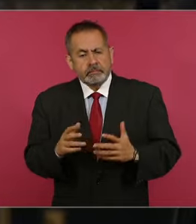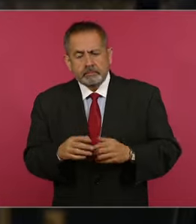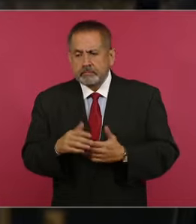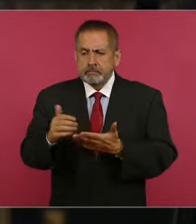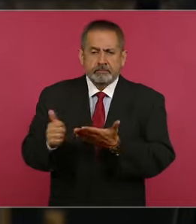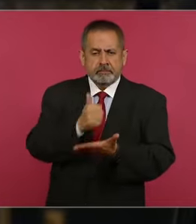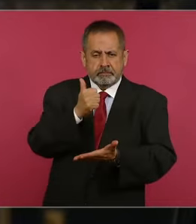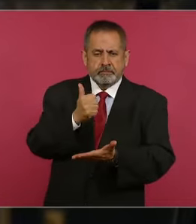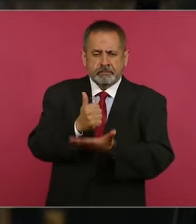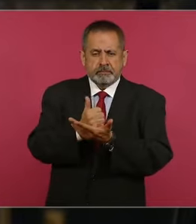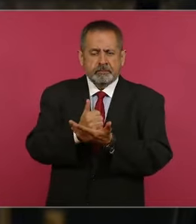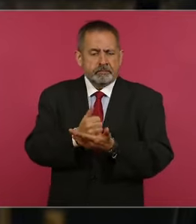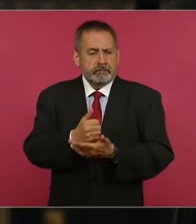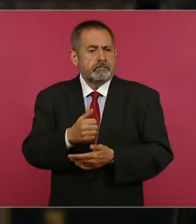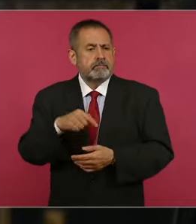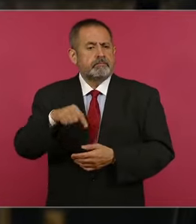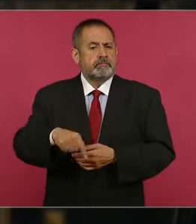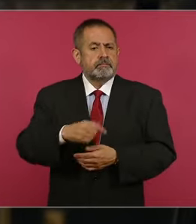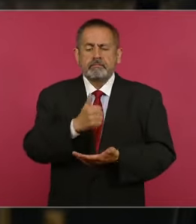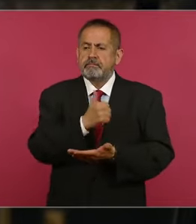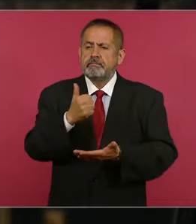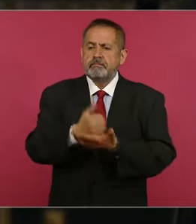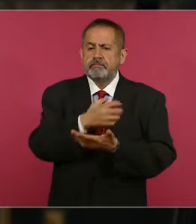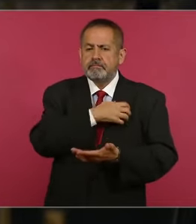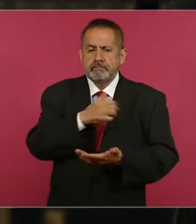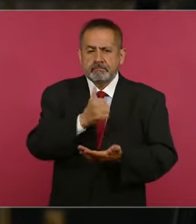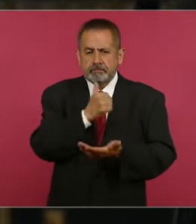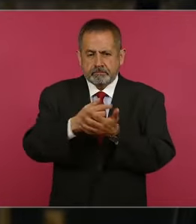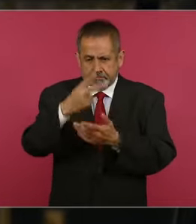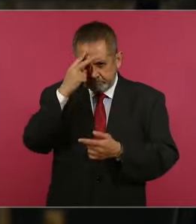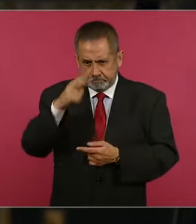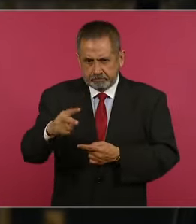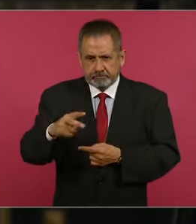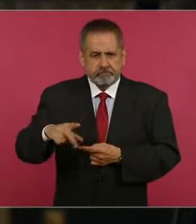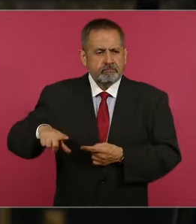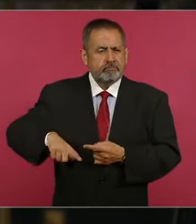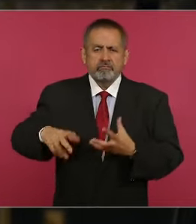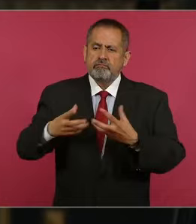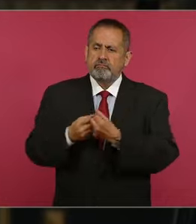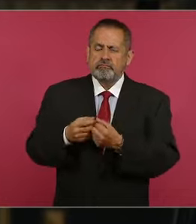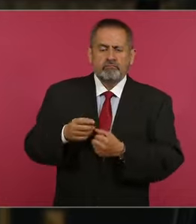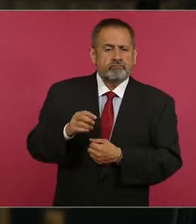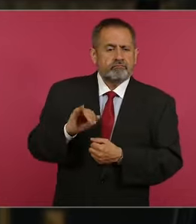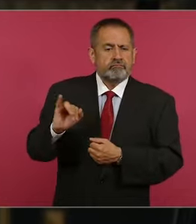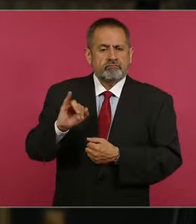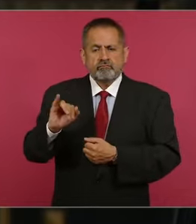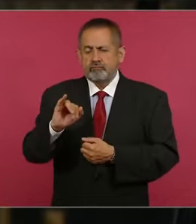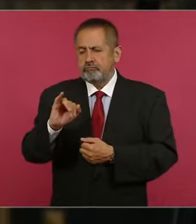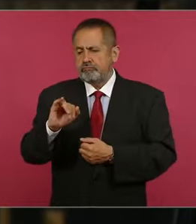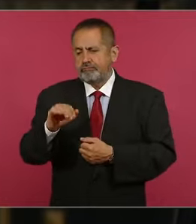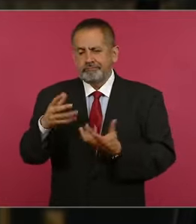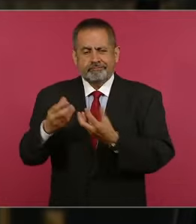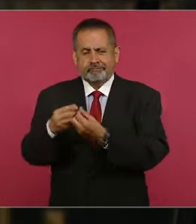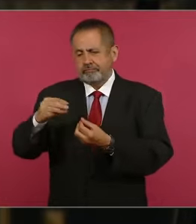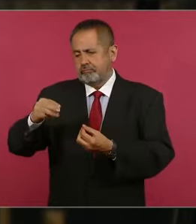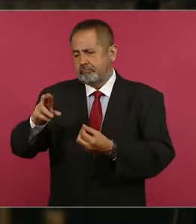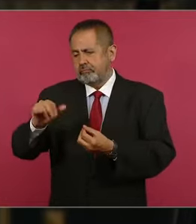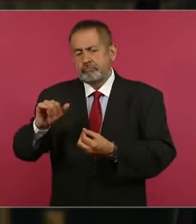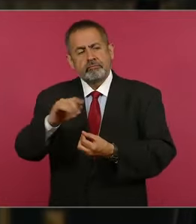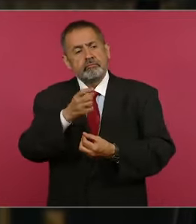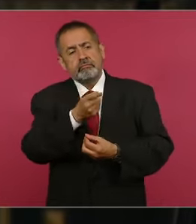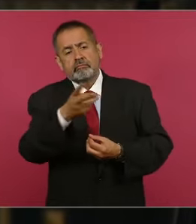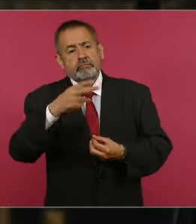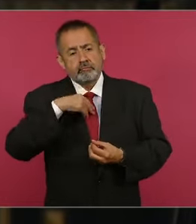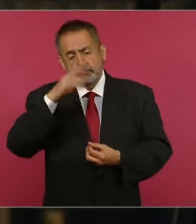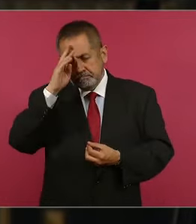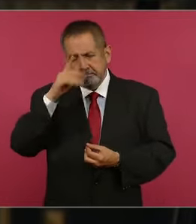capital gobernada por la izquierda, pues hay quienes consideran que se podría perder esta bastión,